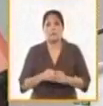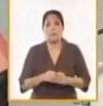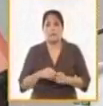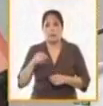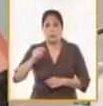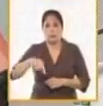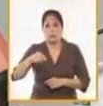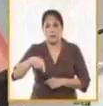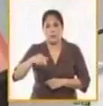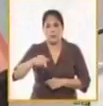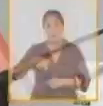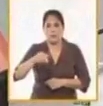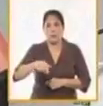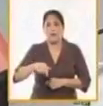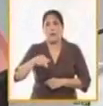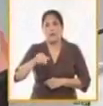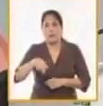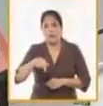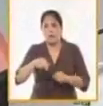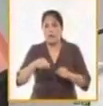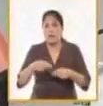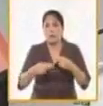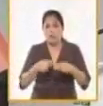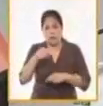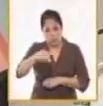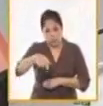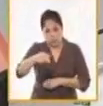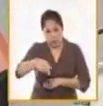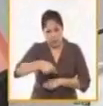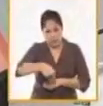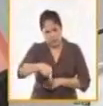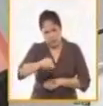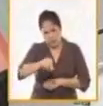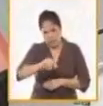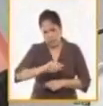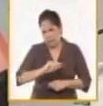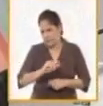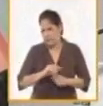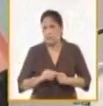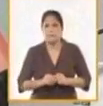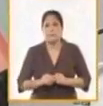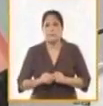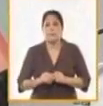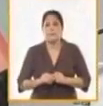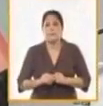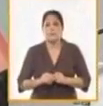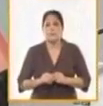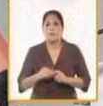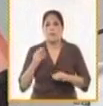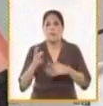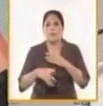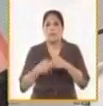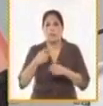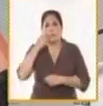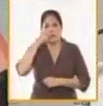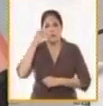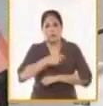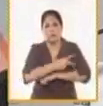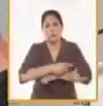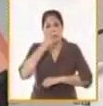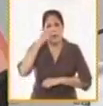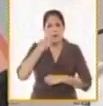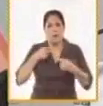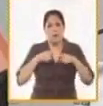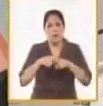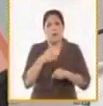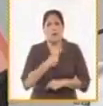actualidad, el acontecer más reciente, vamos a decir, en el conflicto ucraniano. Me acompañan, como